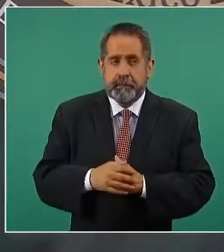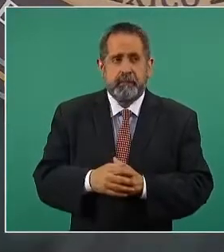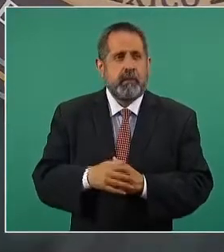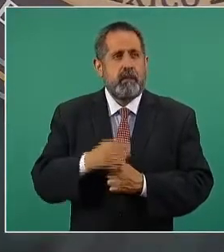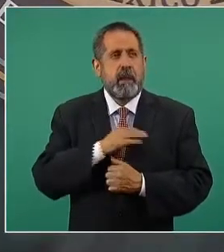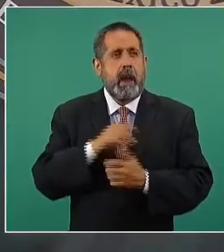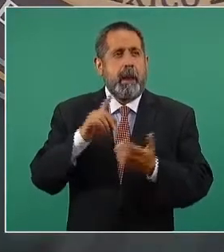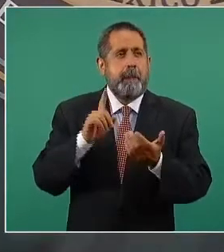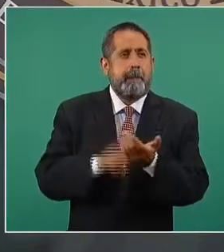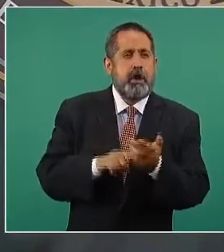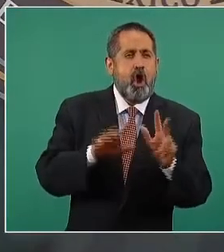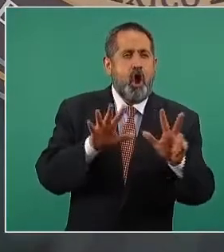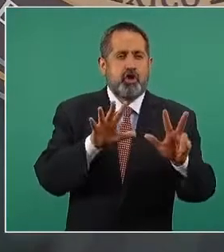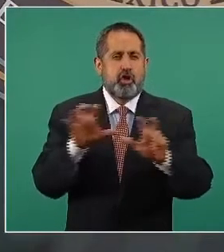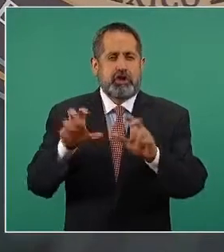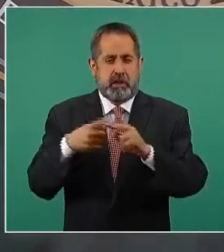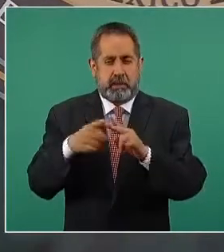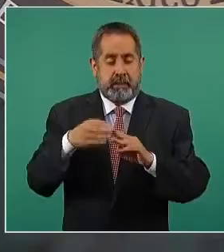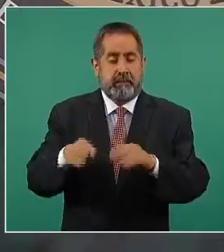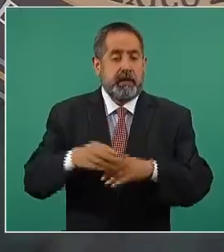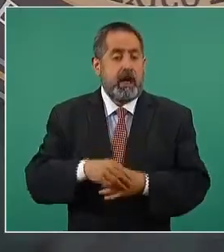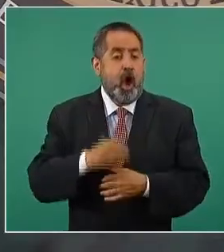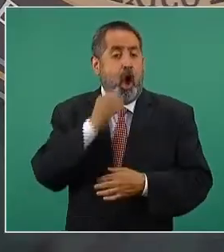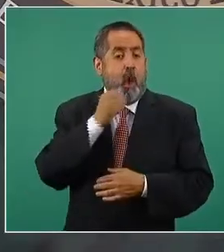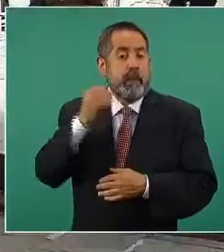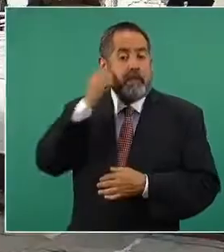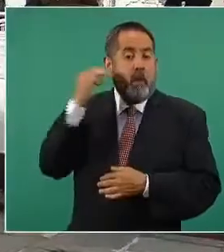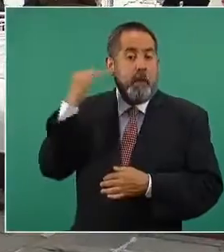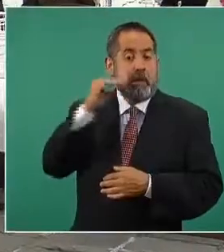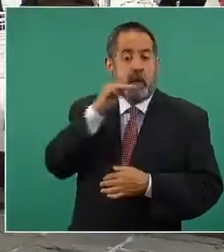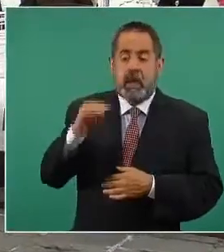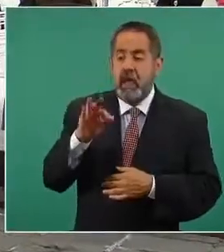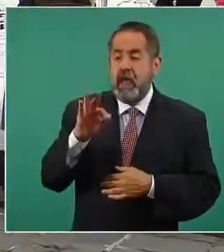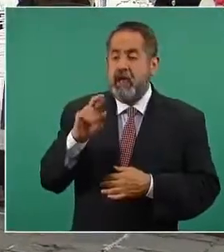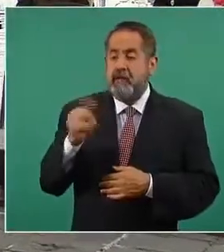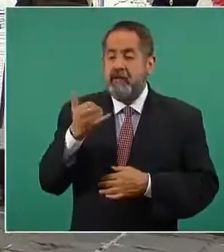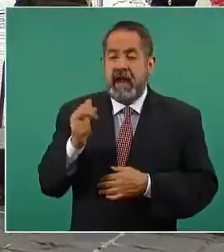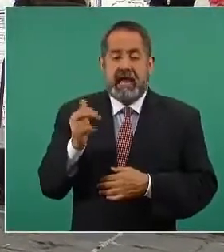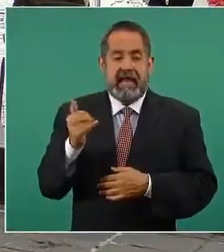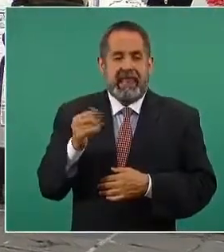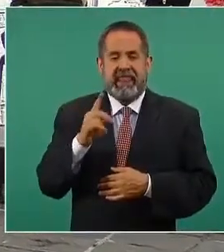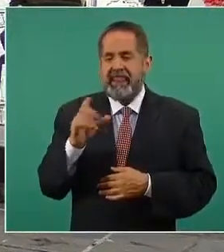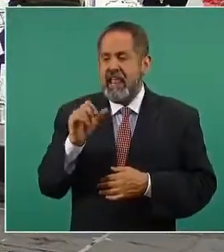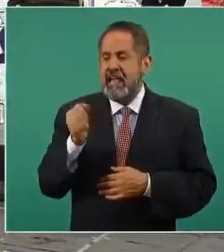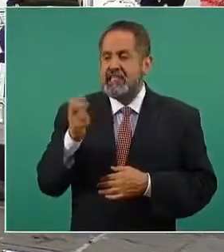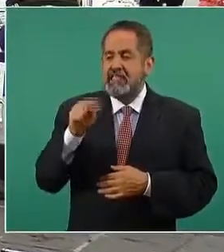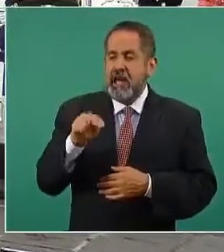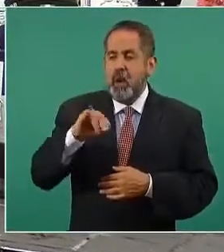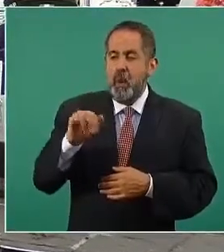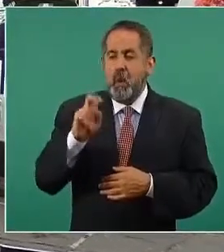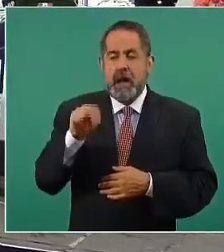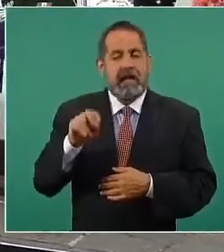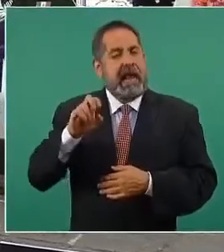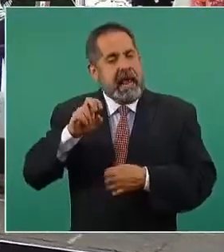siglo XIX, el obispo de Michoacán, Fray Antonio de San Juan, de San